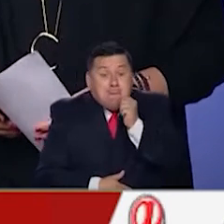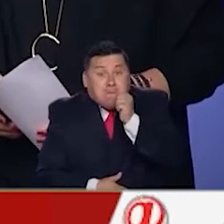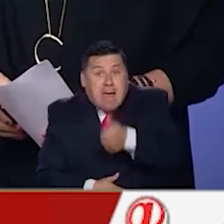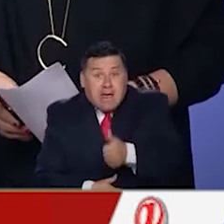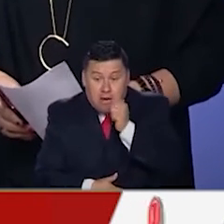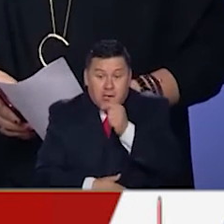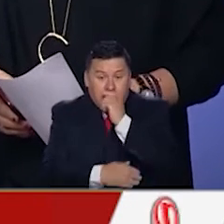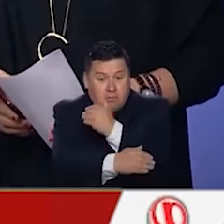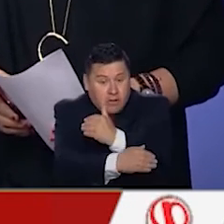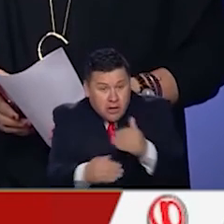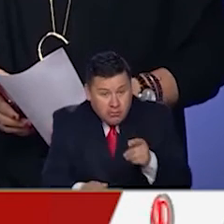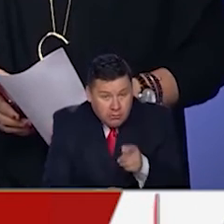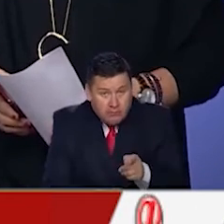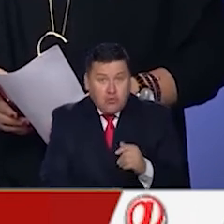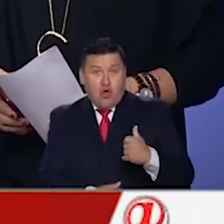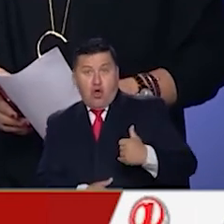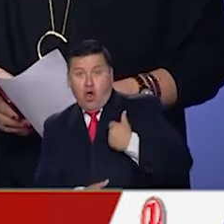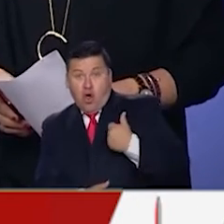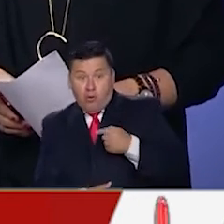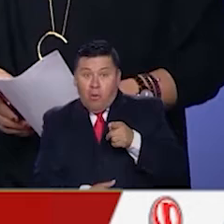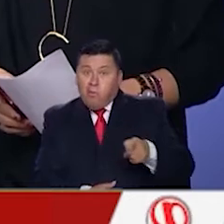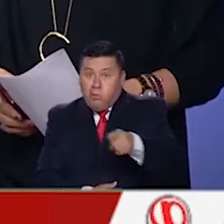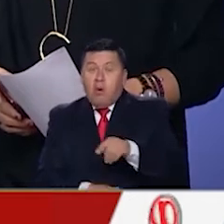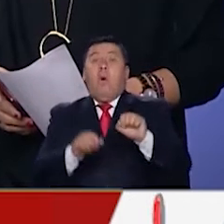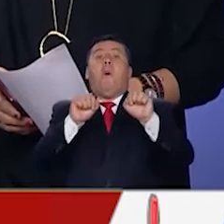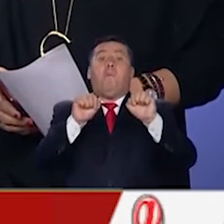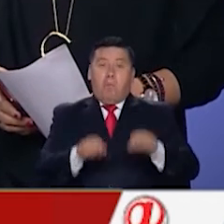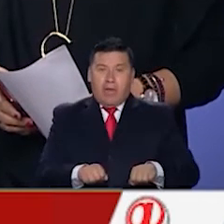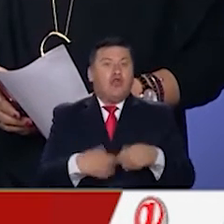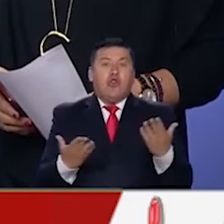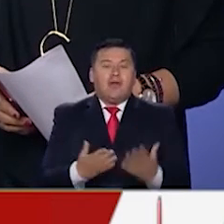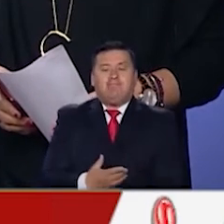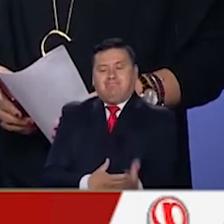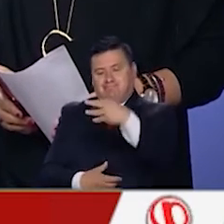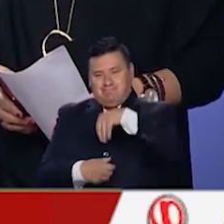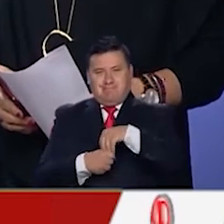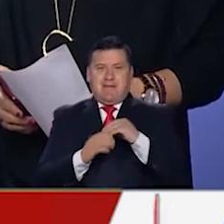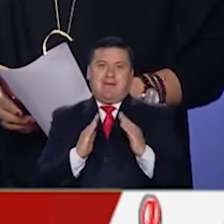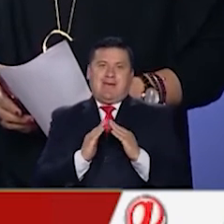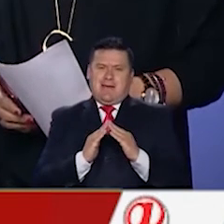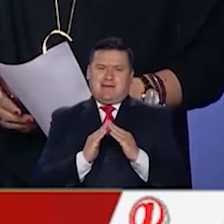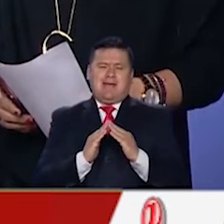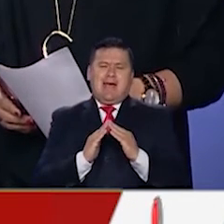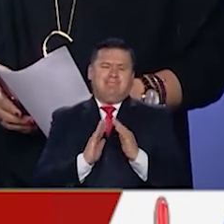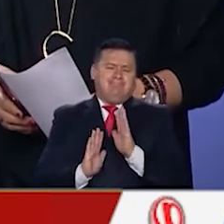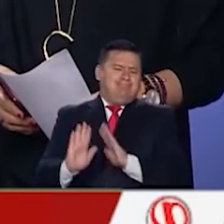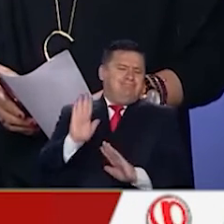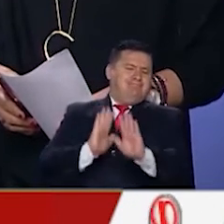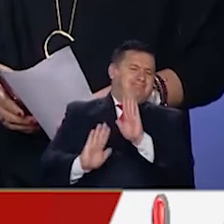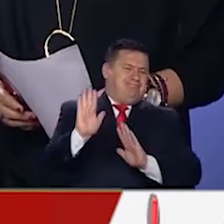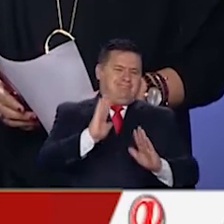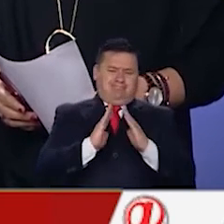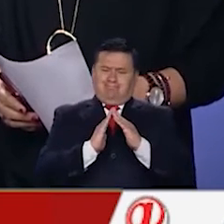mañana los niños y los jóvenes puedan estar en sus hogares en aislamiento